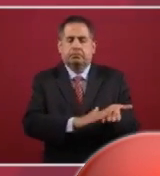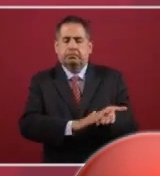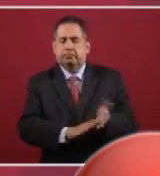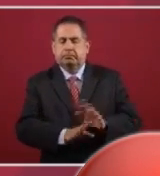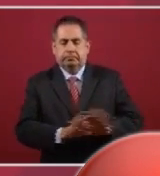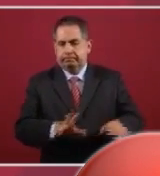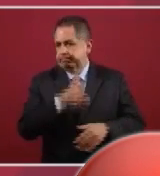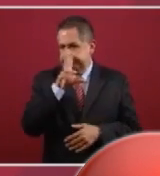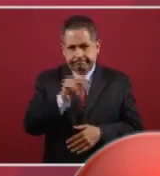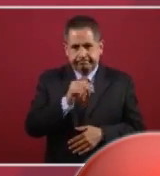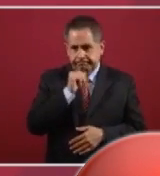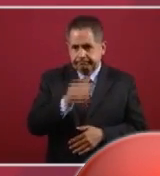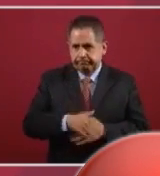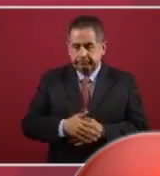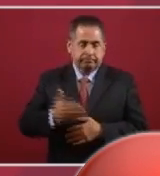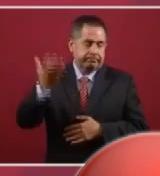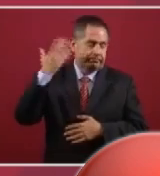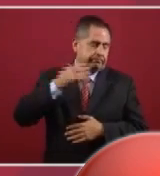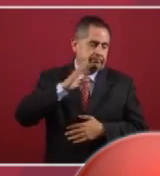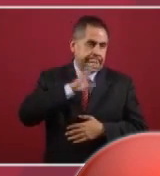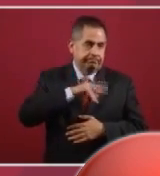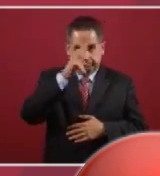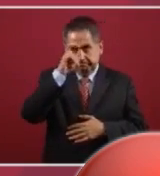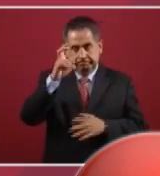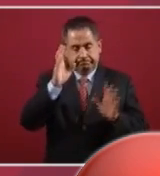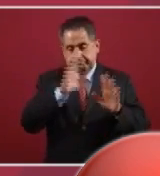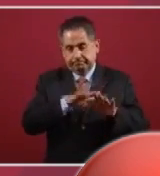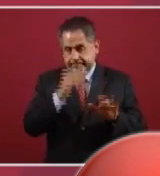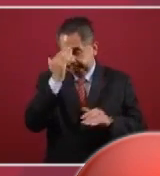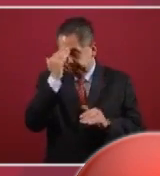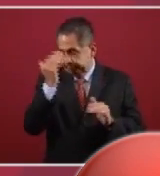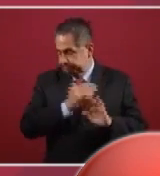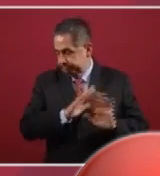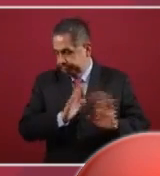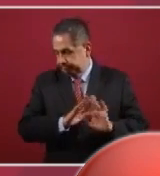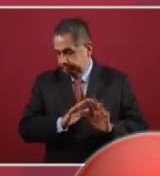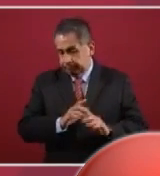fue un mal sueño, como una pesadilla,